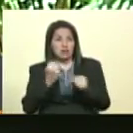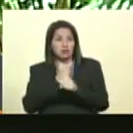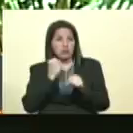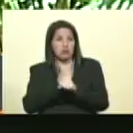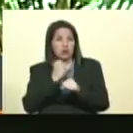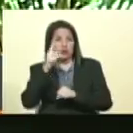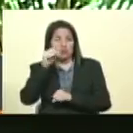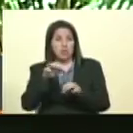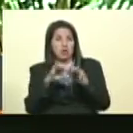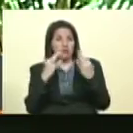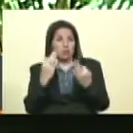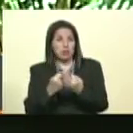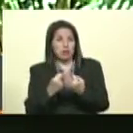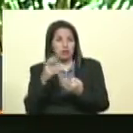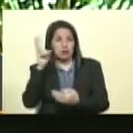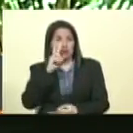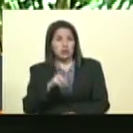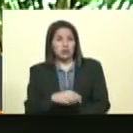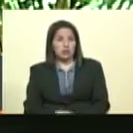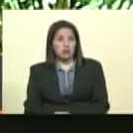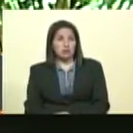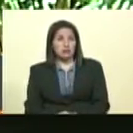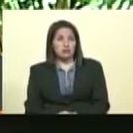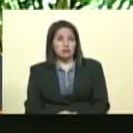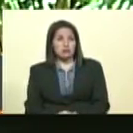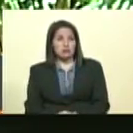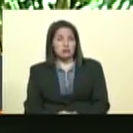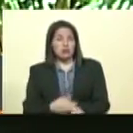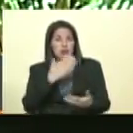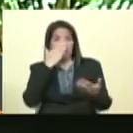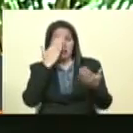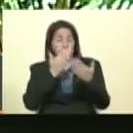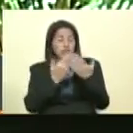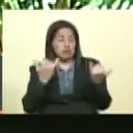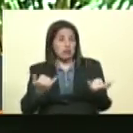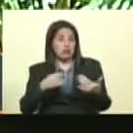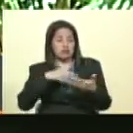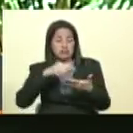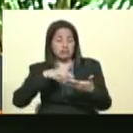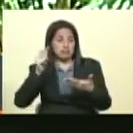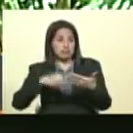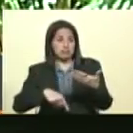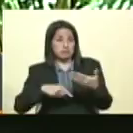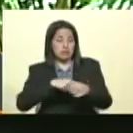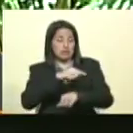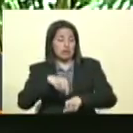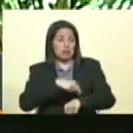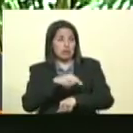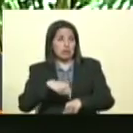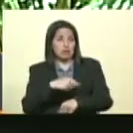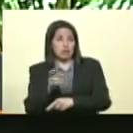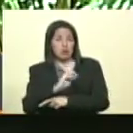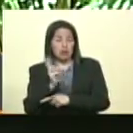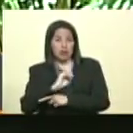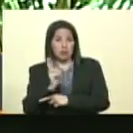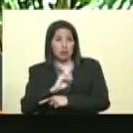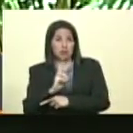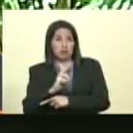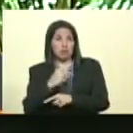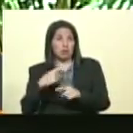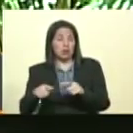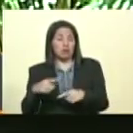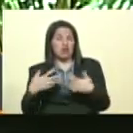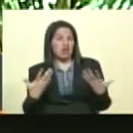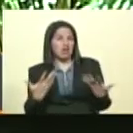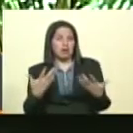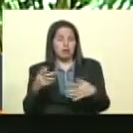perjudicando a la familia venezolana. De tal manera que estamos ante una convención colectiva, como decía, que en tiempo récord se produjo. Pero no solamente es la